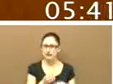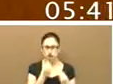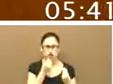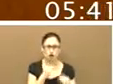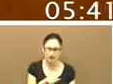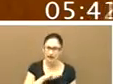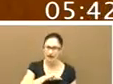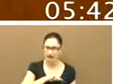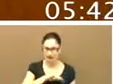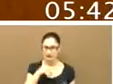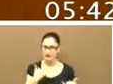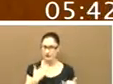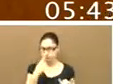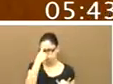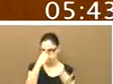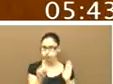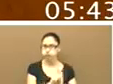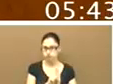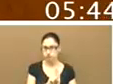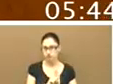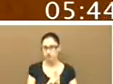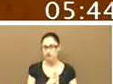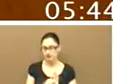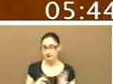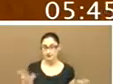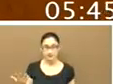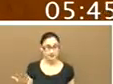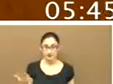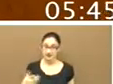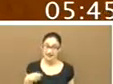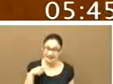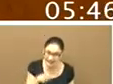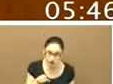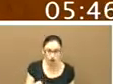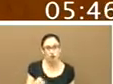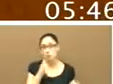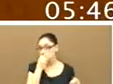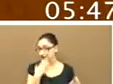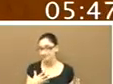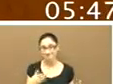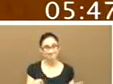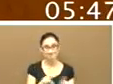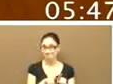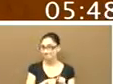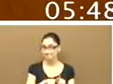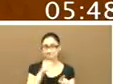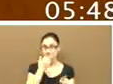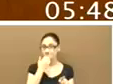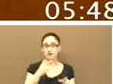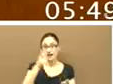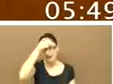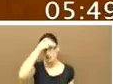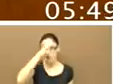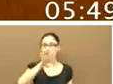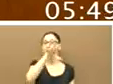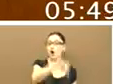y todos los fantasmas ideológicos que tengo. Por lo tanto, digo, esto, bueno, como en los lotes, antiguamente, cuando comprábamos mantas en el pueblo, siempre